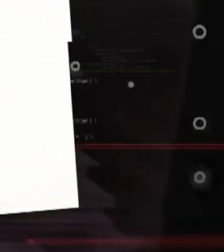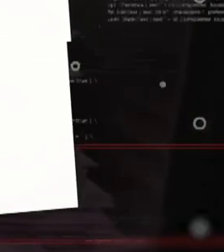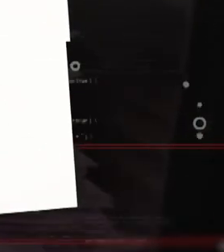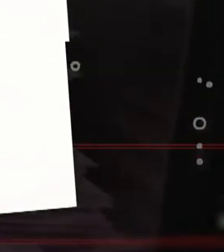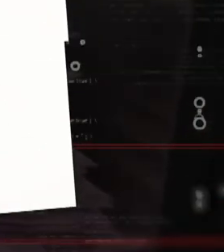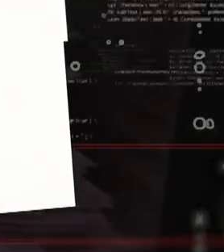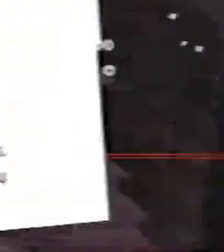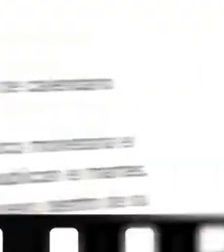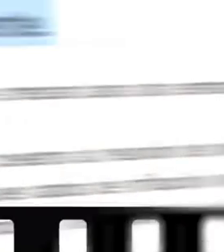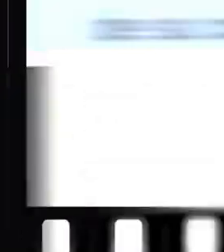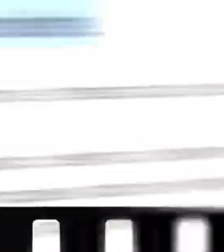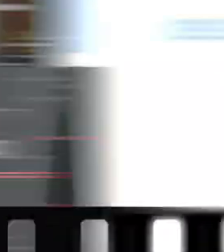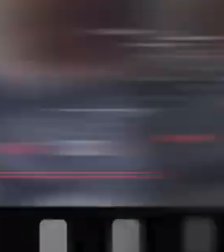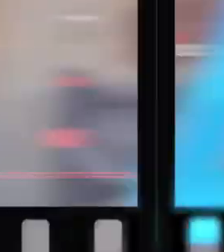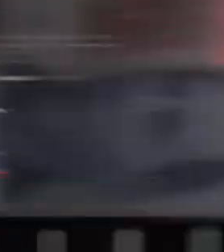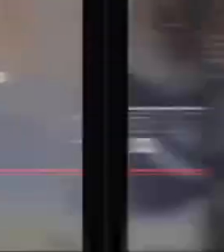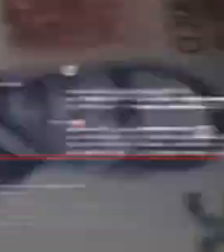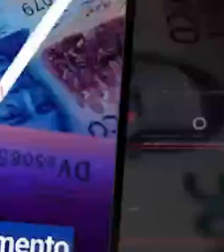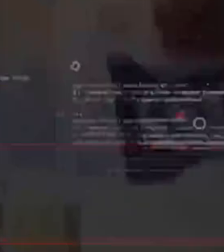ligera apreciación.